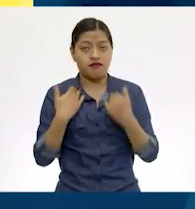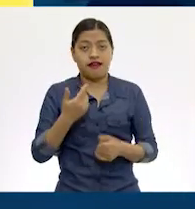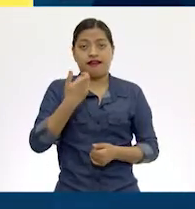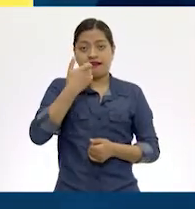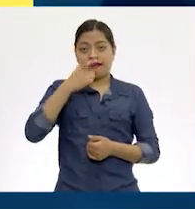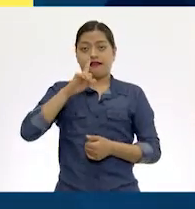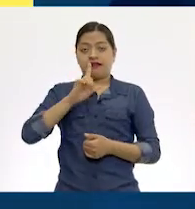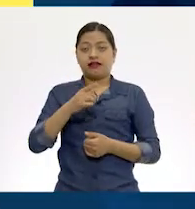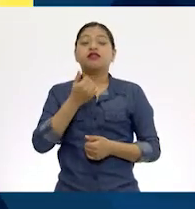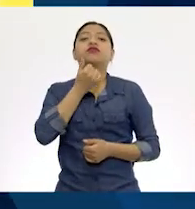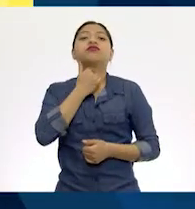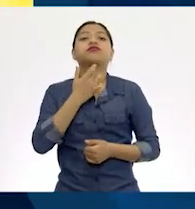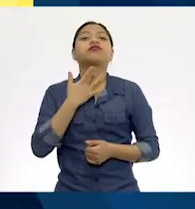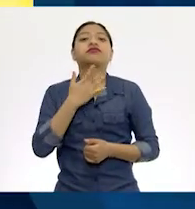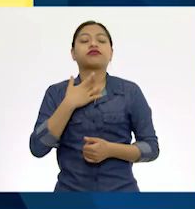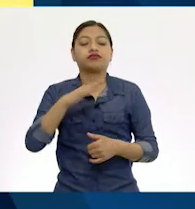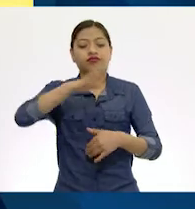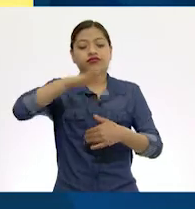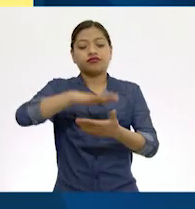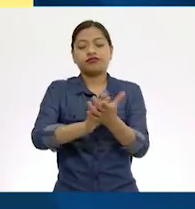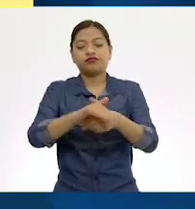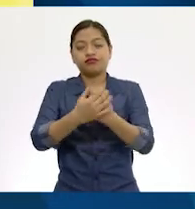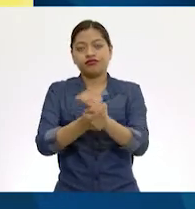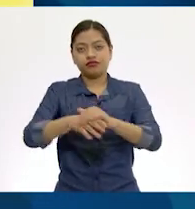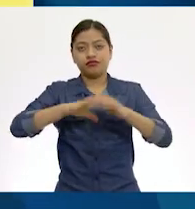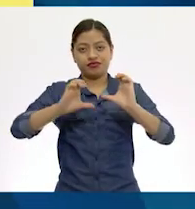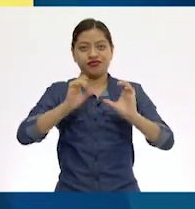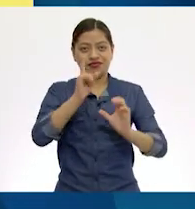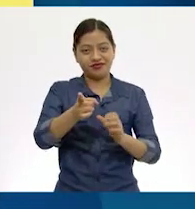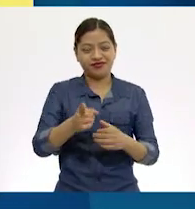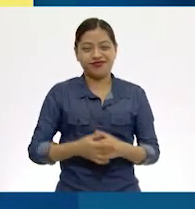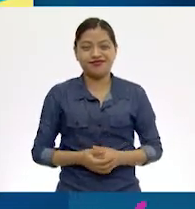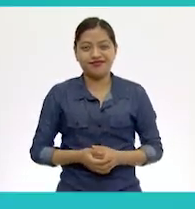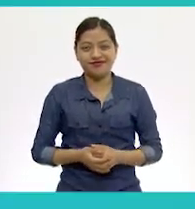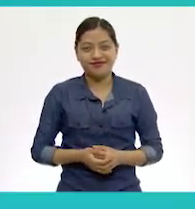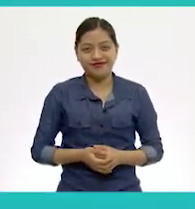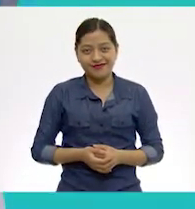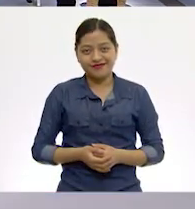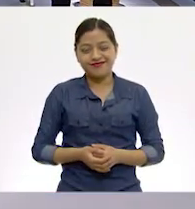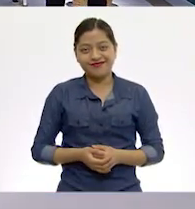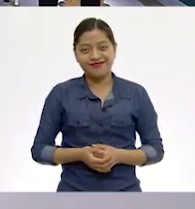usa desinfectantes a base de alcohol. ¡Cuídate!